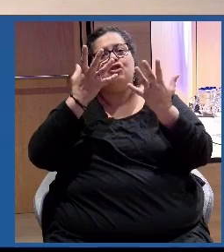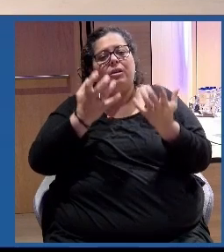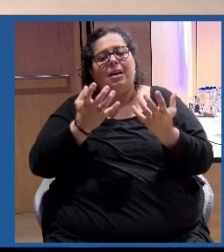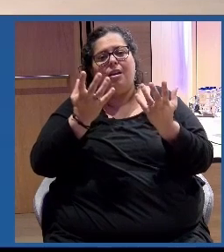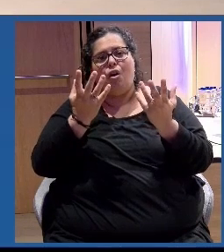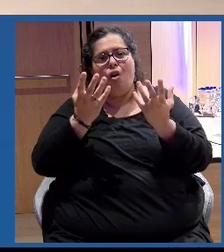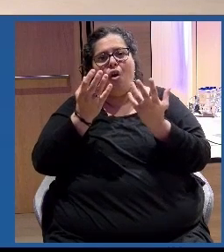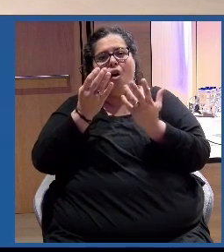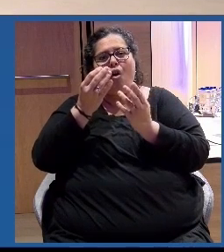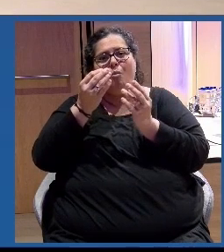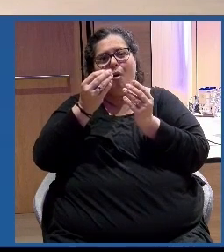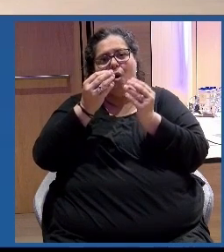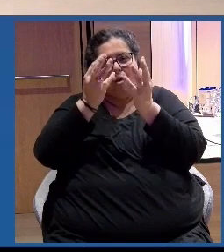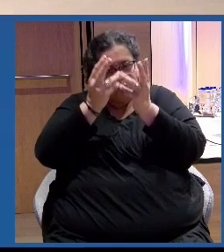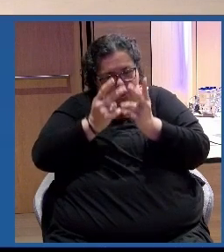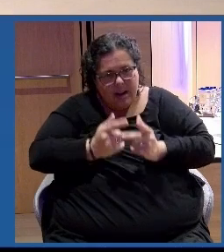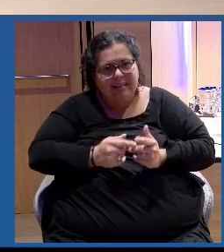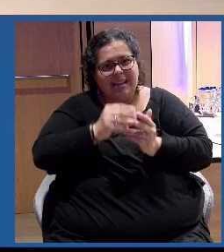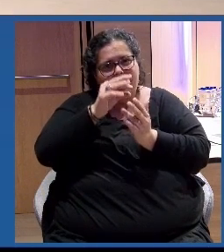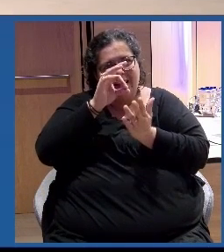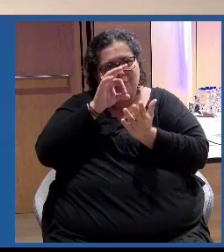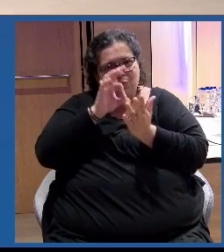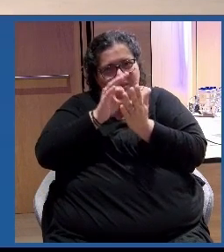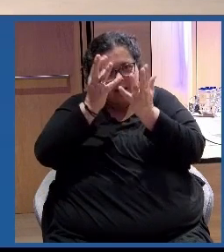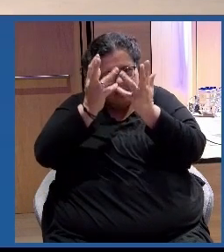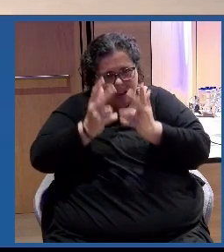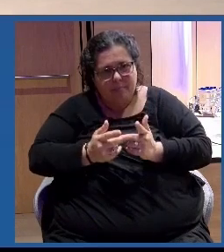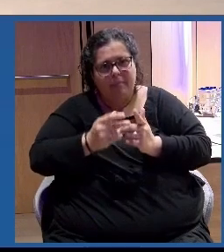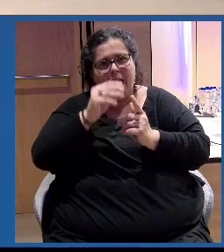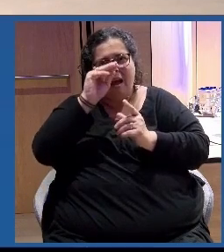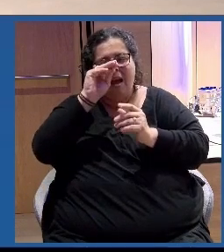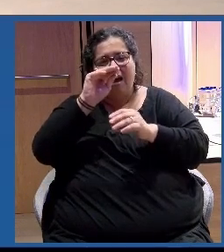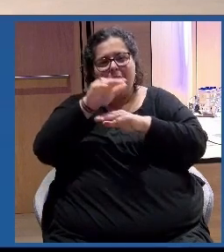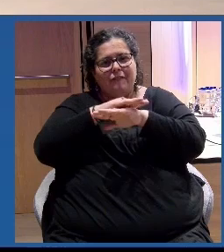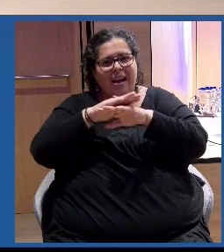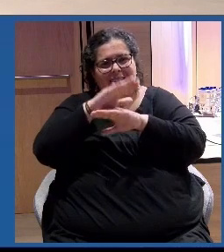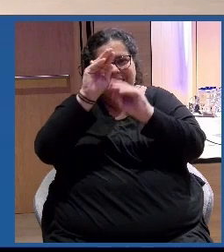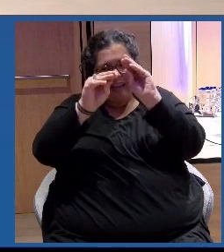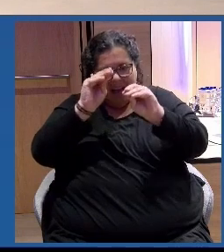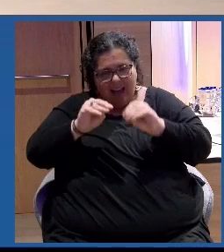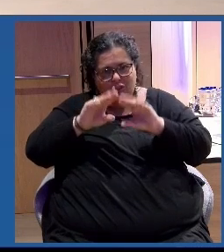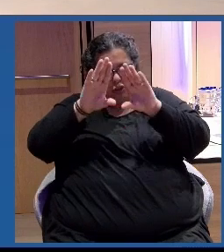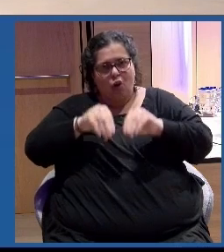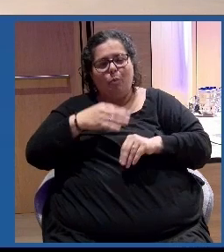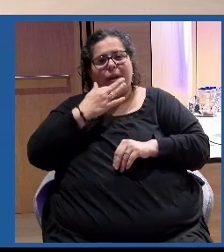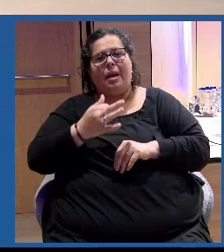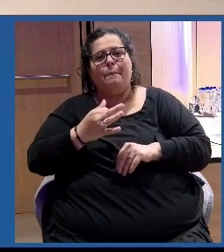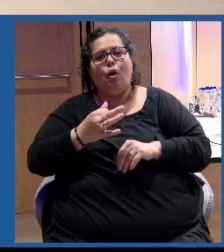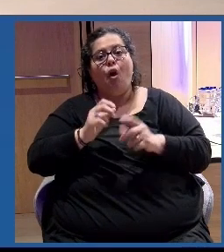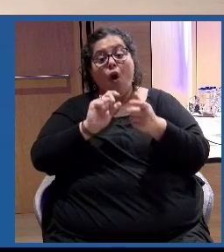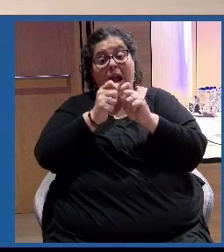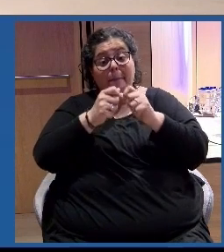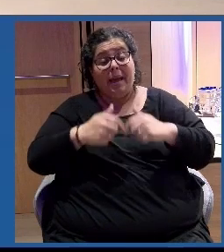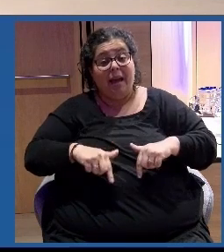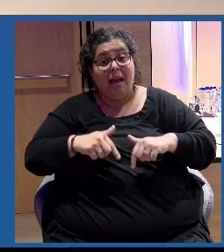unificar las bases de datos, nos encontramos con que si cambia de nombre un ministerio, ya se te rompe